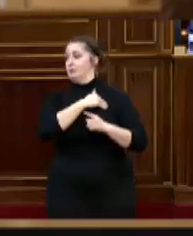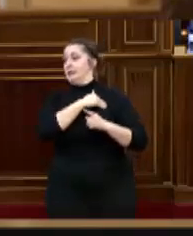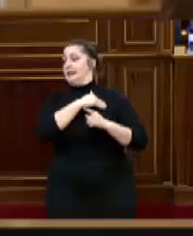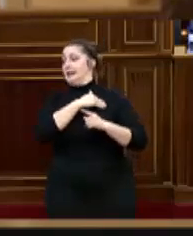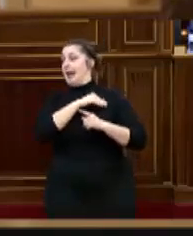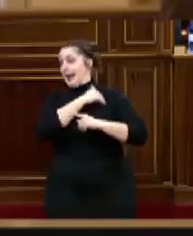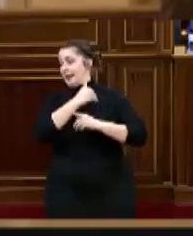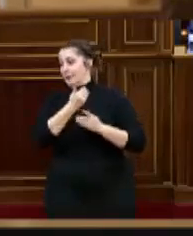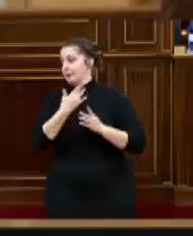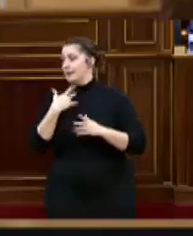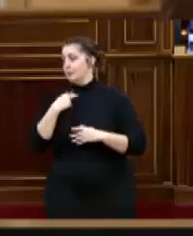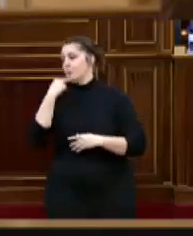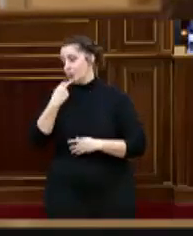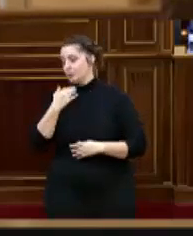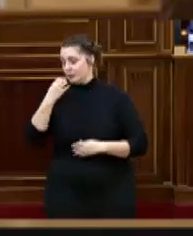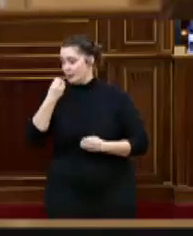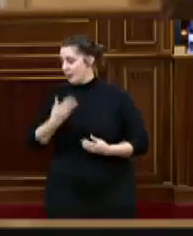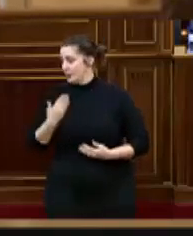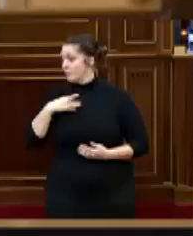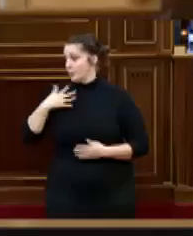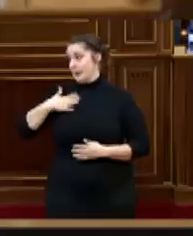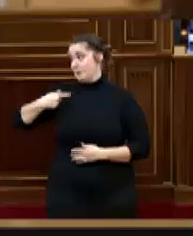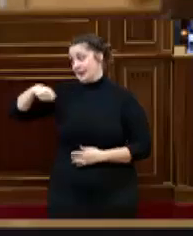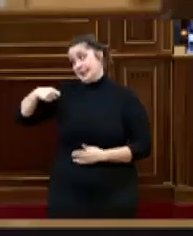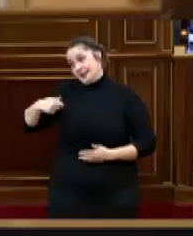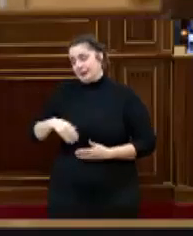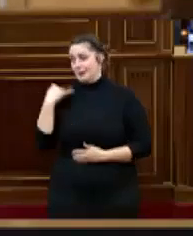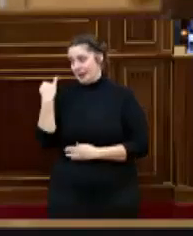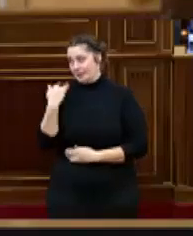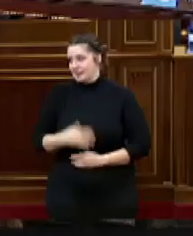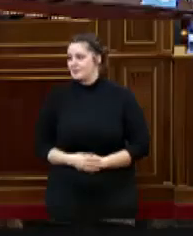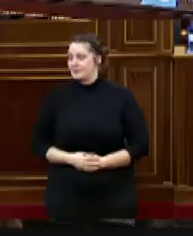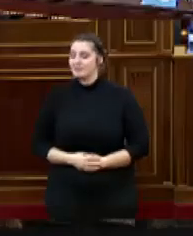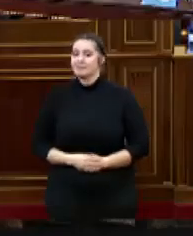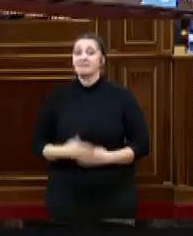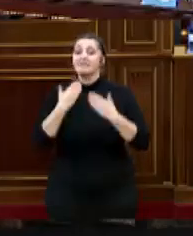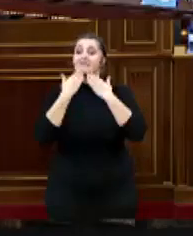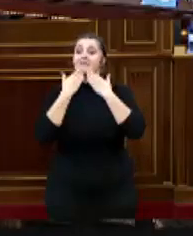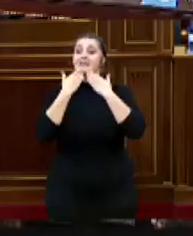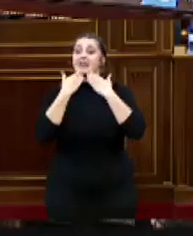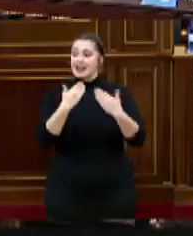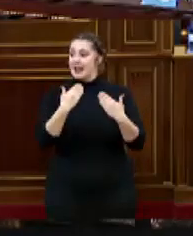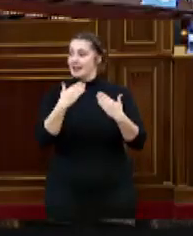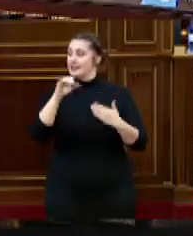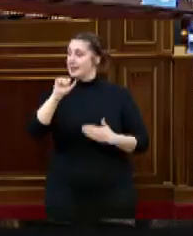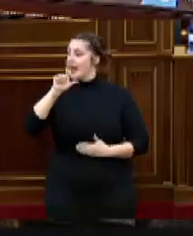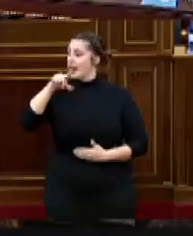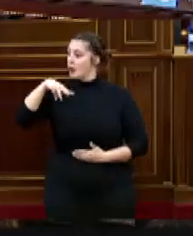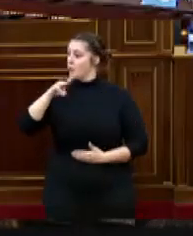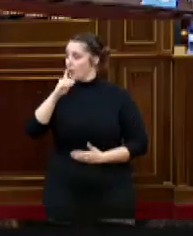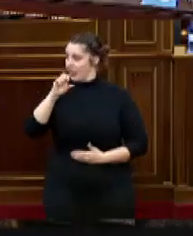también otro buen amigo además de ser mi presidente Muchísimas gracias almudena